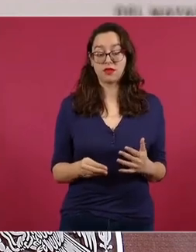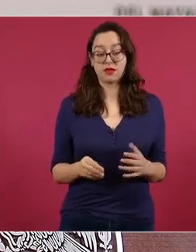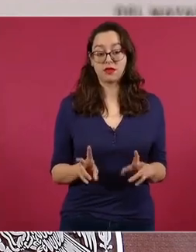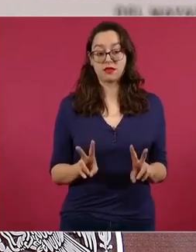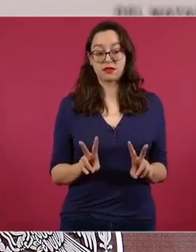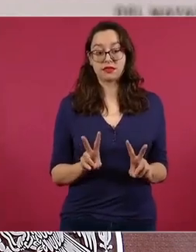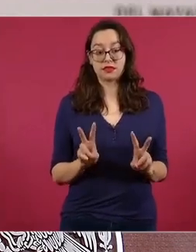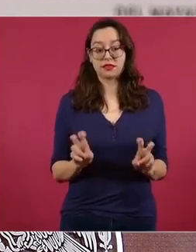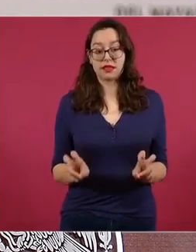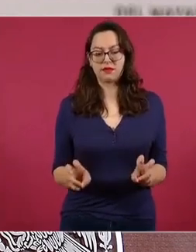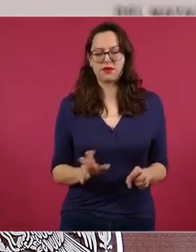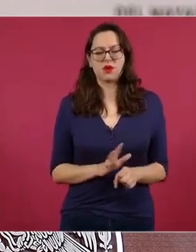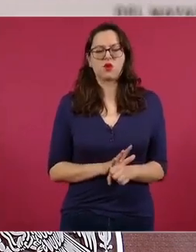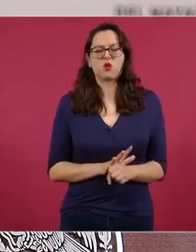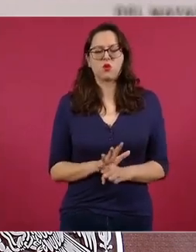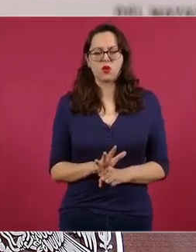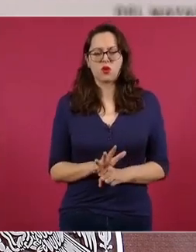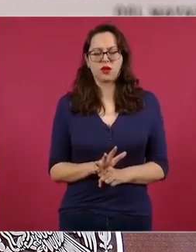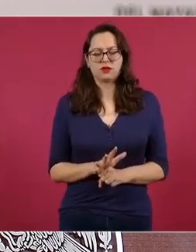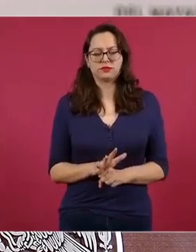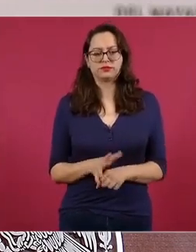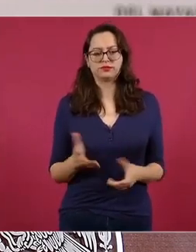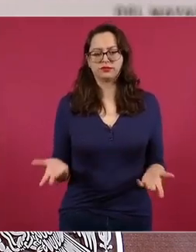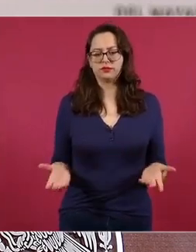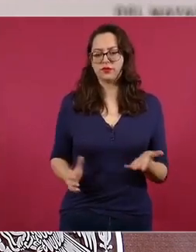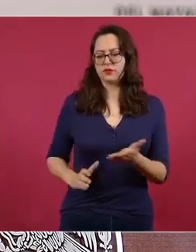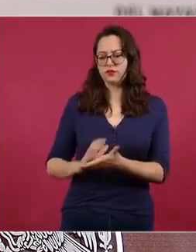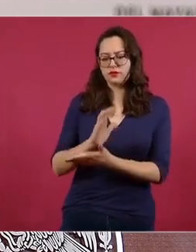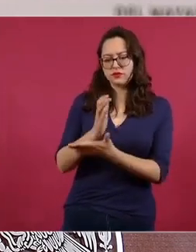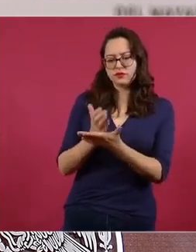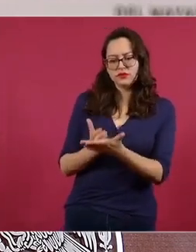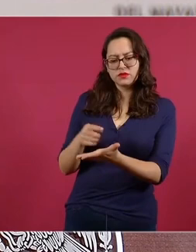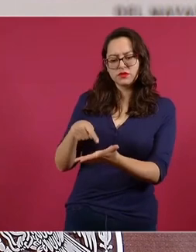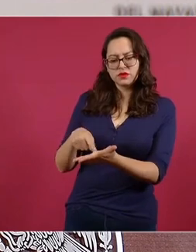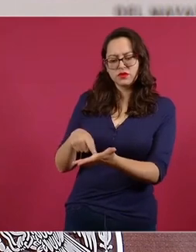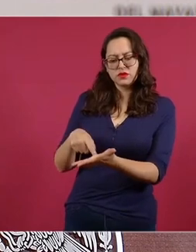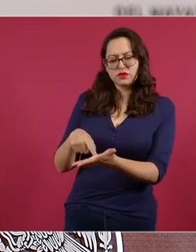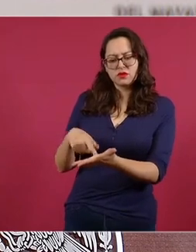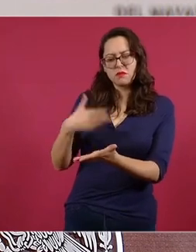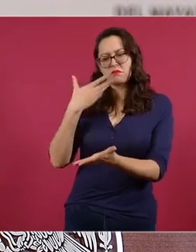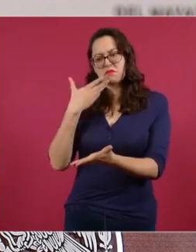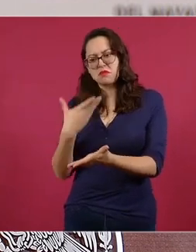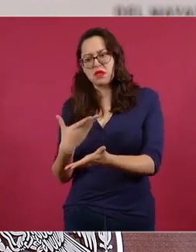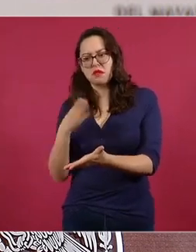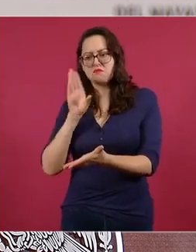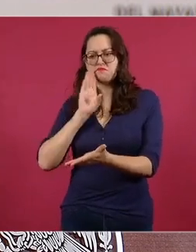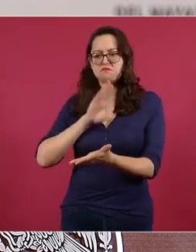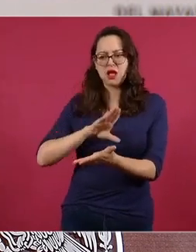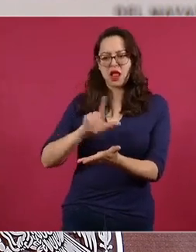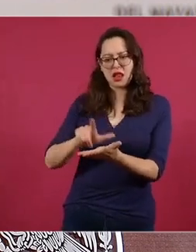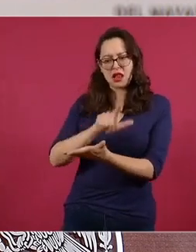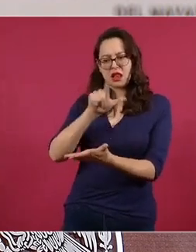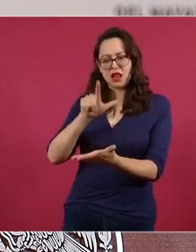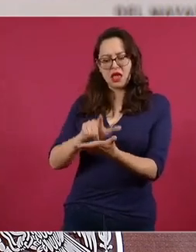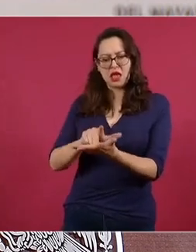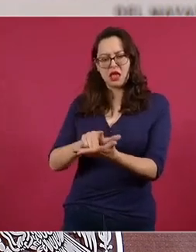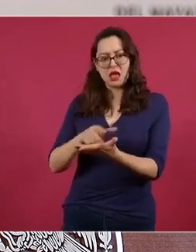la ilegalidad de los contratos firmados. Este es un tema exclusivamente de